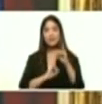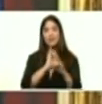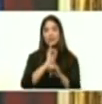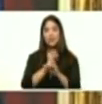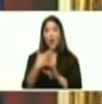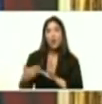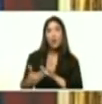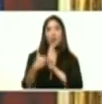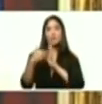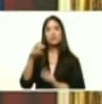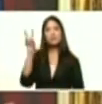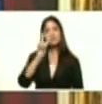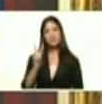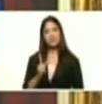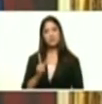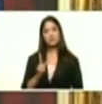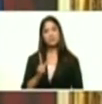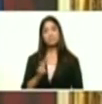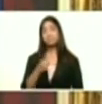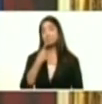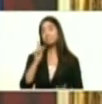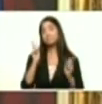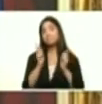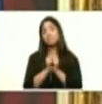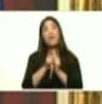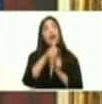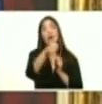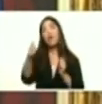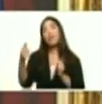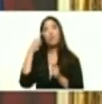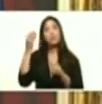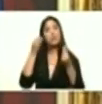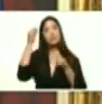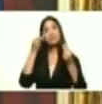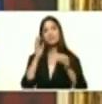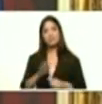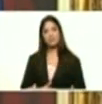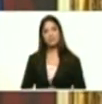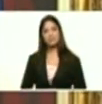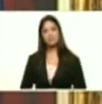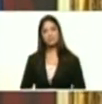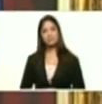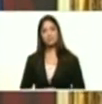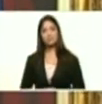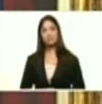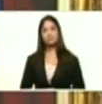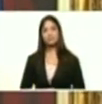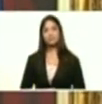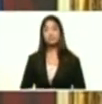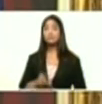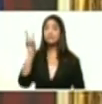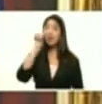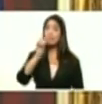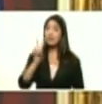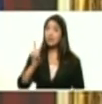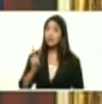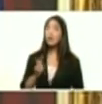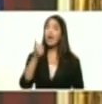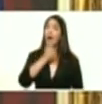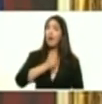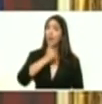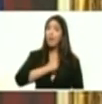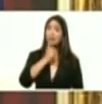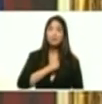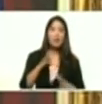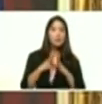contra la república, no digo más pues, que cada quien saque, sus propias conclusiones, y Venezuela, ha soportado todo